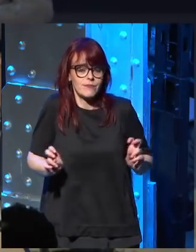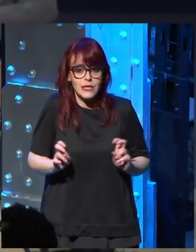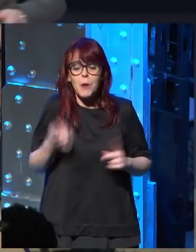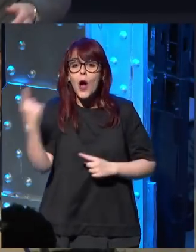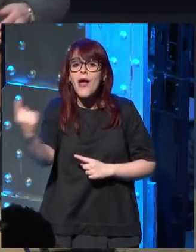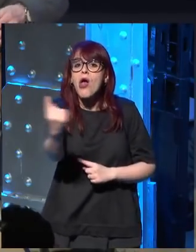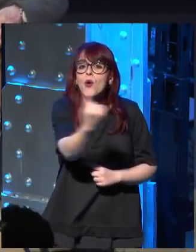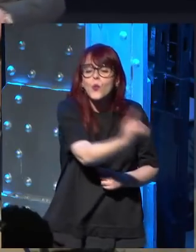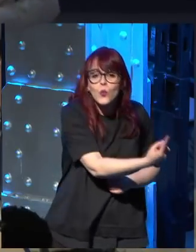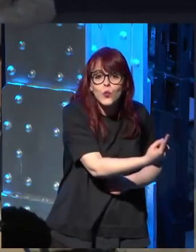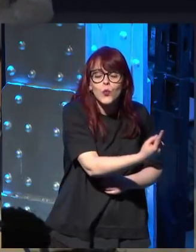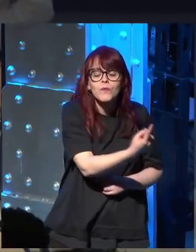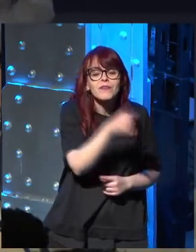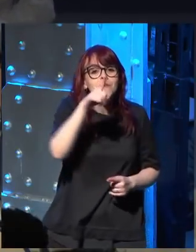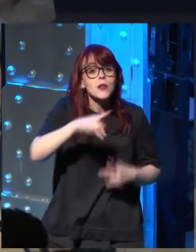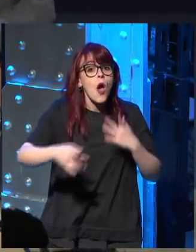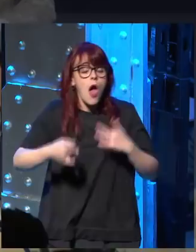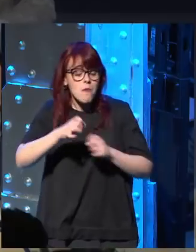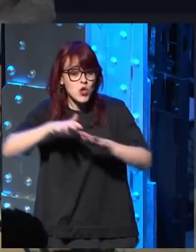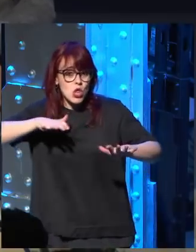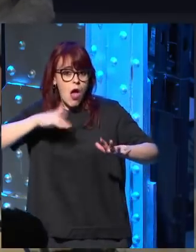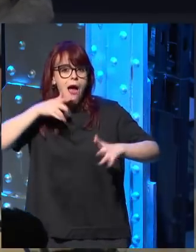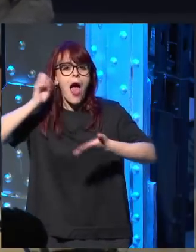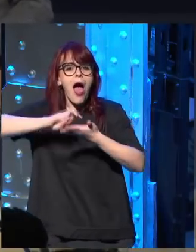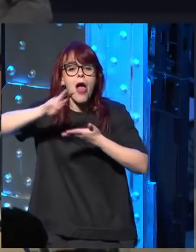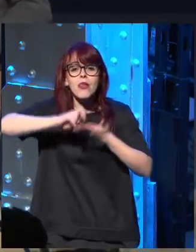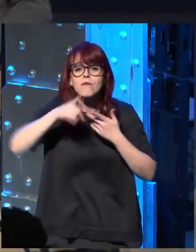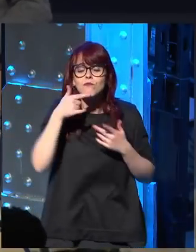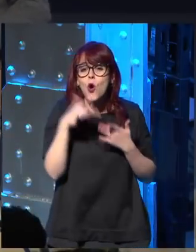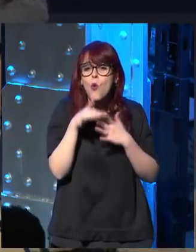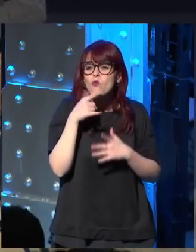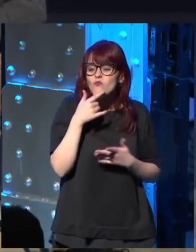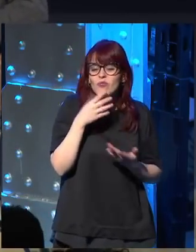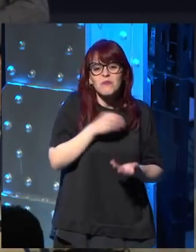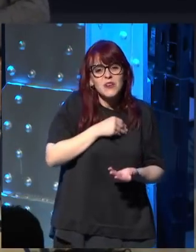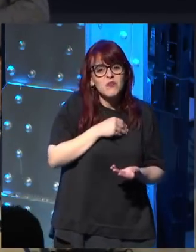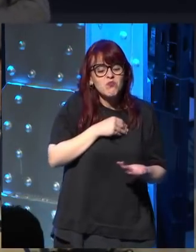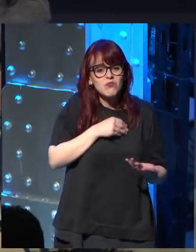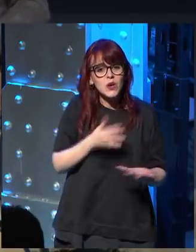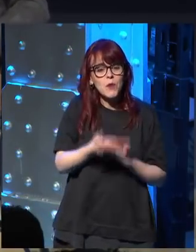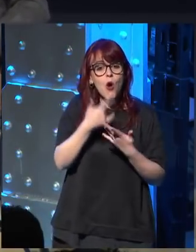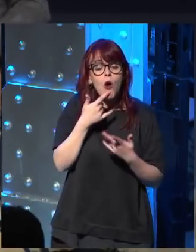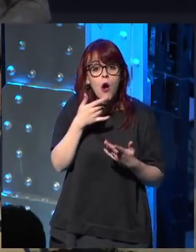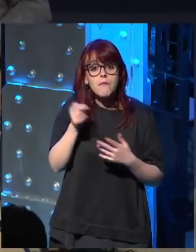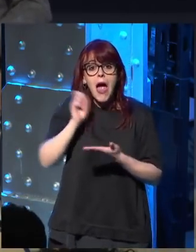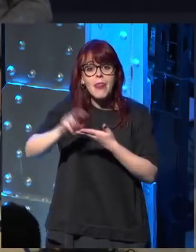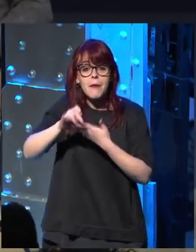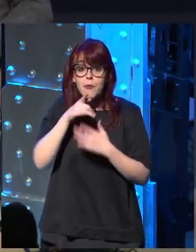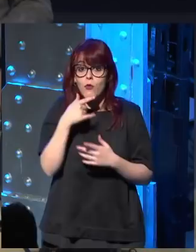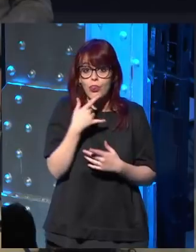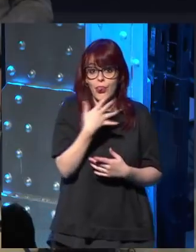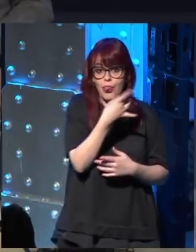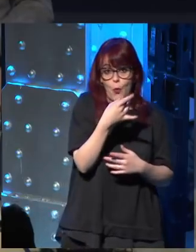cada uno tiene... Y además muchos de ellos caminaban, los pobres caminaban o bien para huir de los